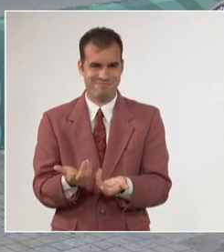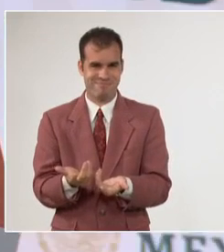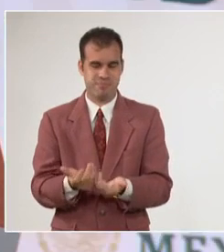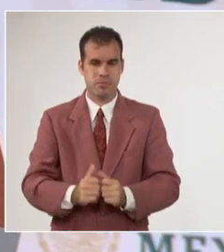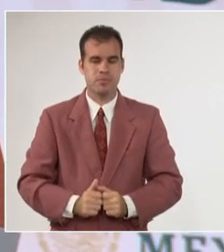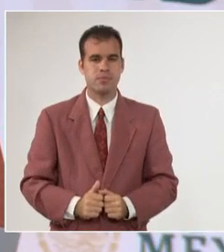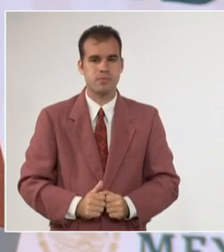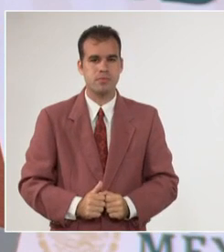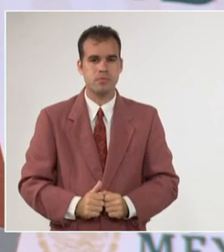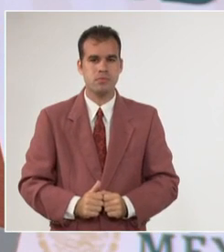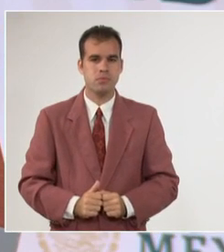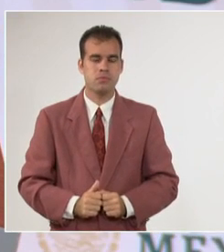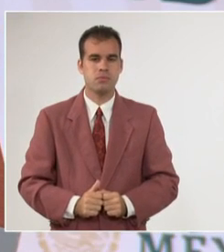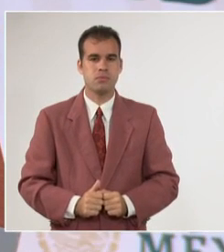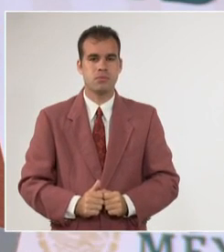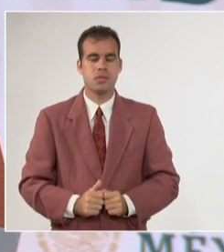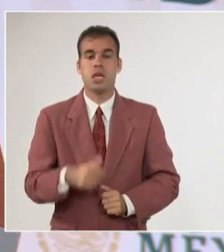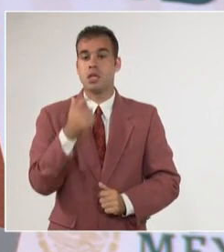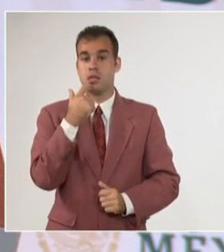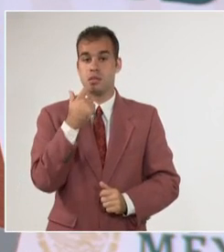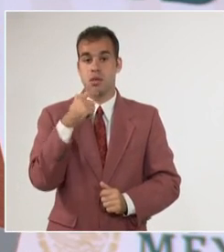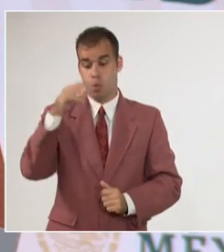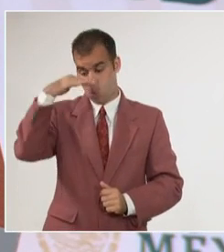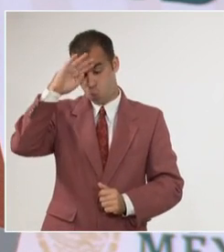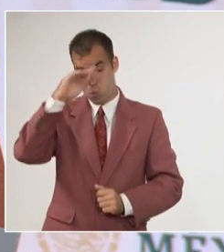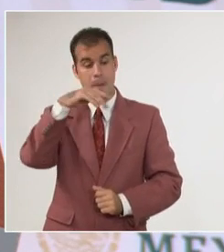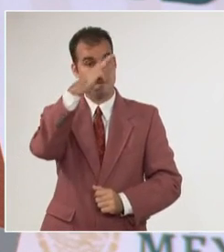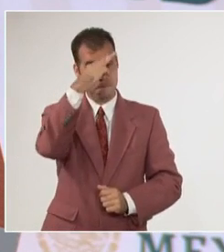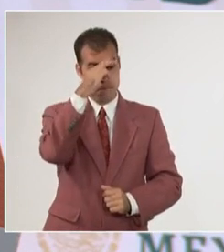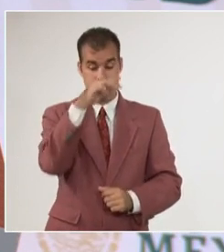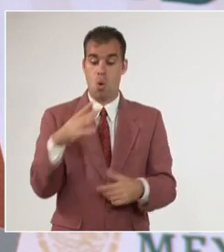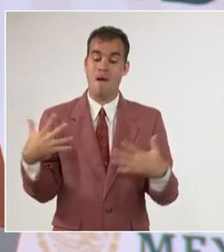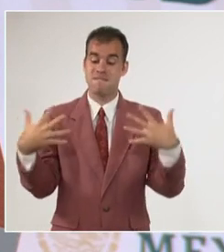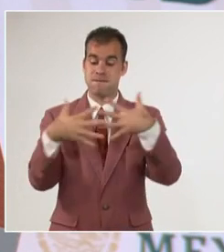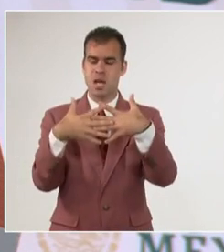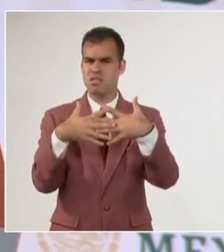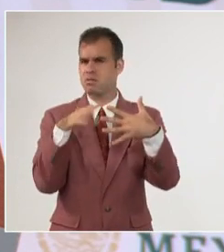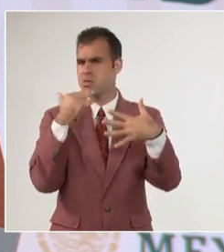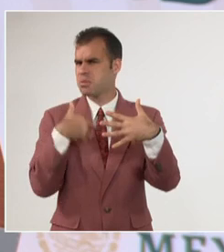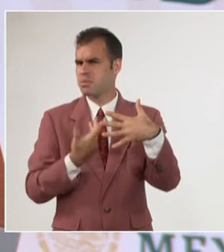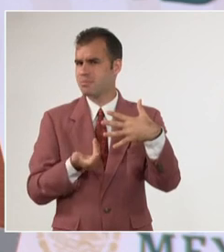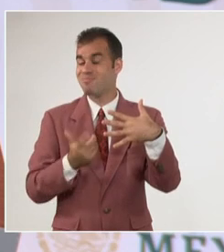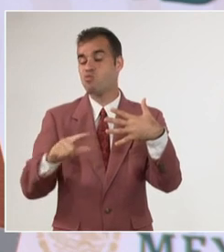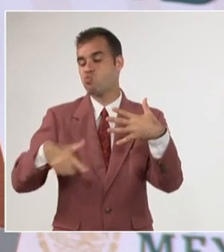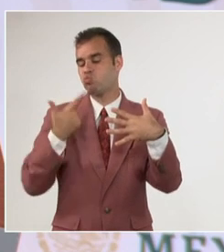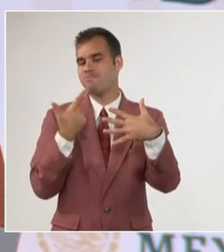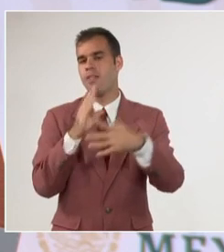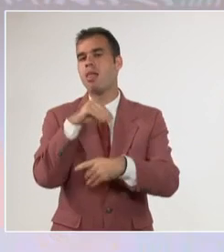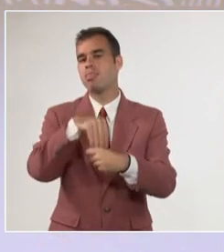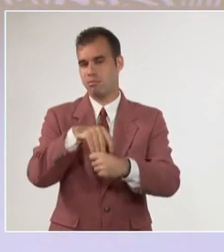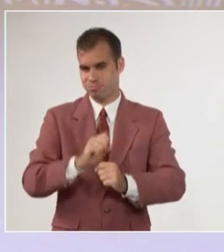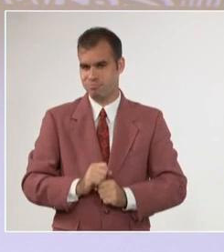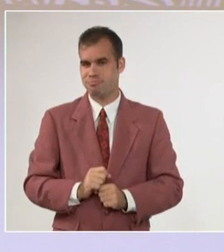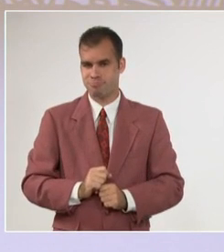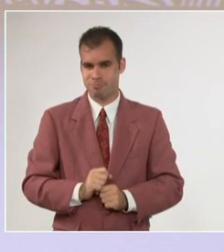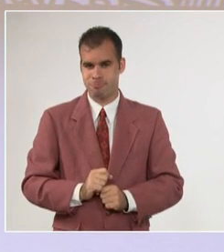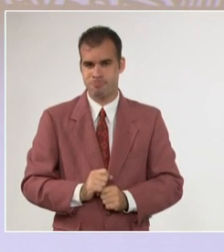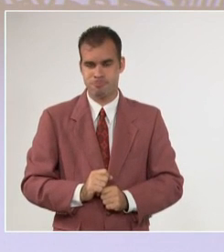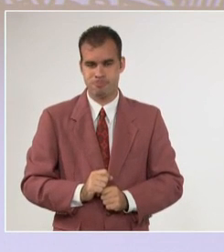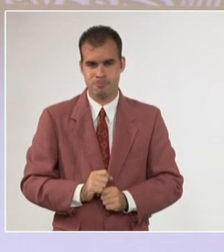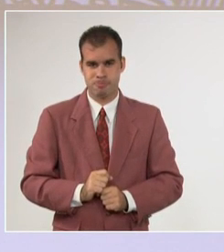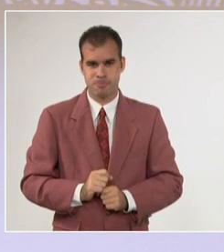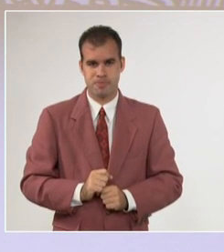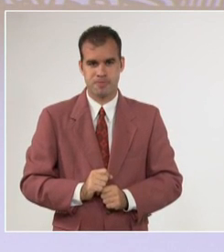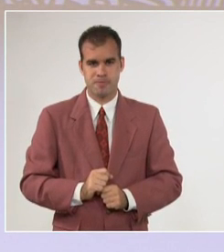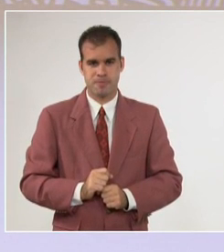significativo intercambio cultural entre México y Cuba alcanza todas las manifestaciones de la cultura en su más amplia sección,